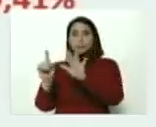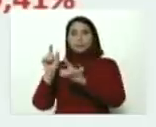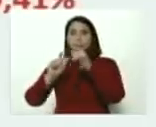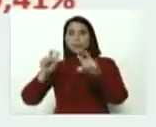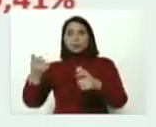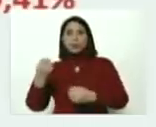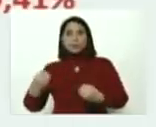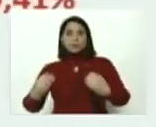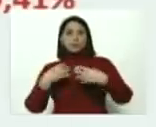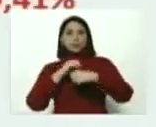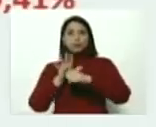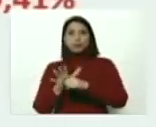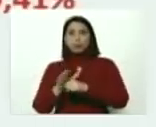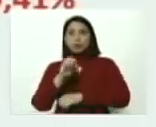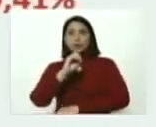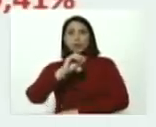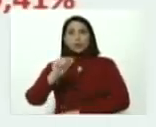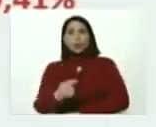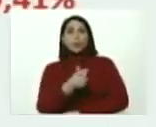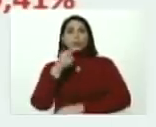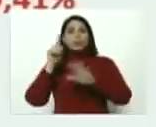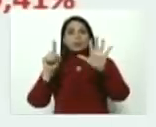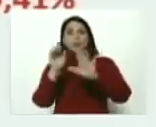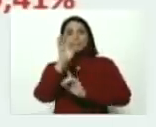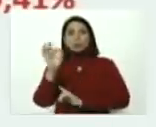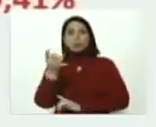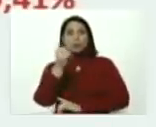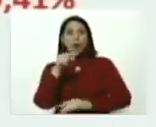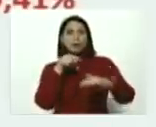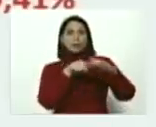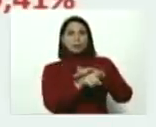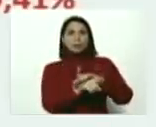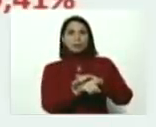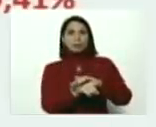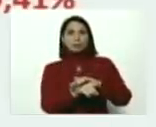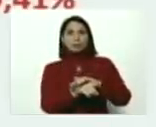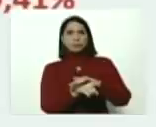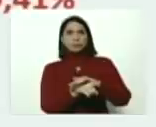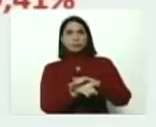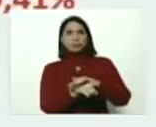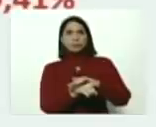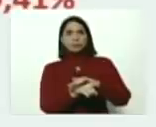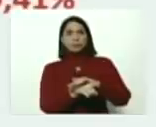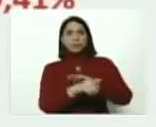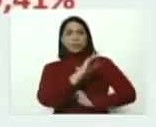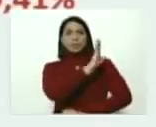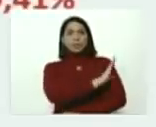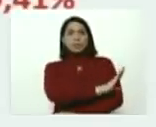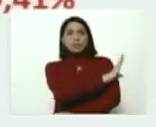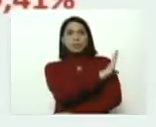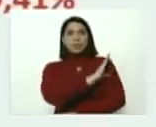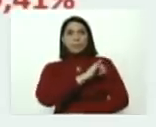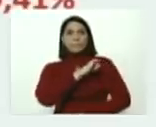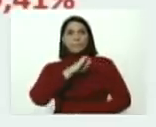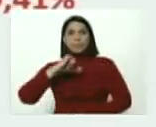el 0,6%, están ingresados en clínicas